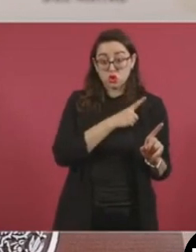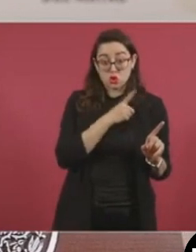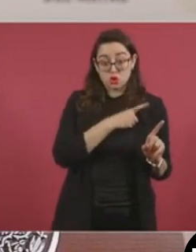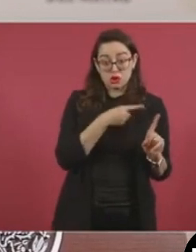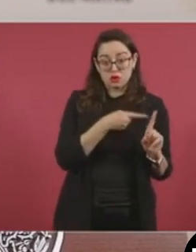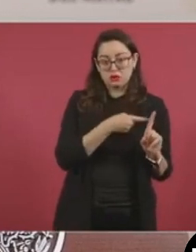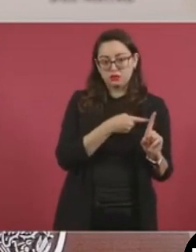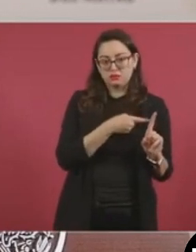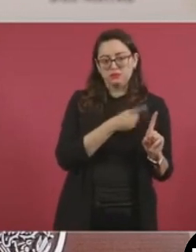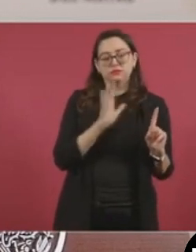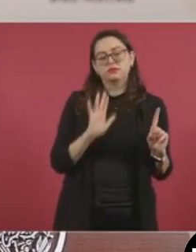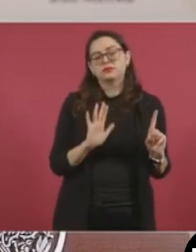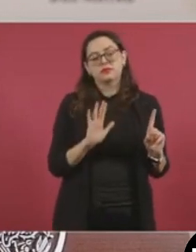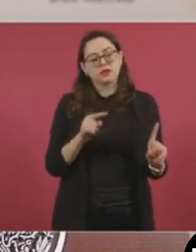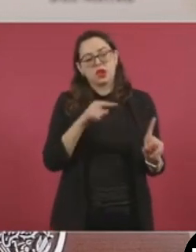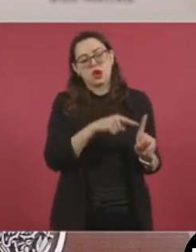una motivación,